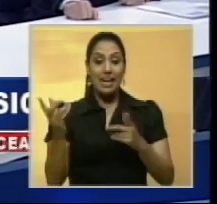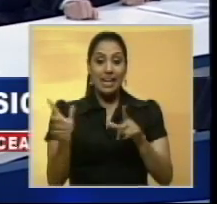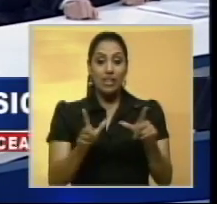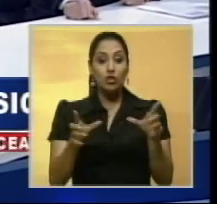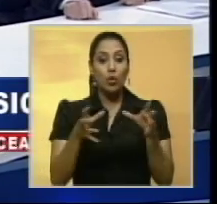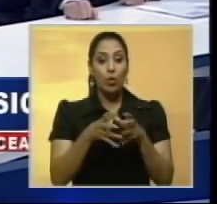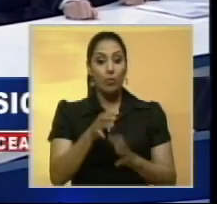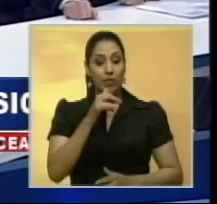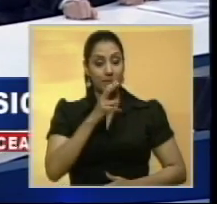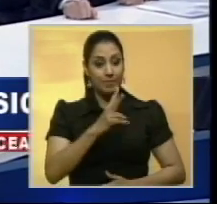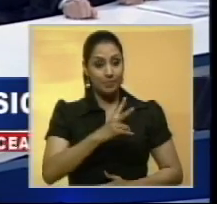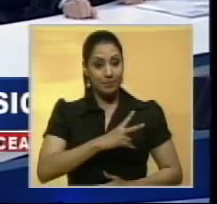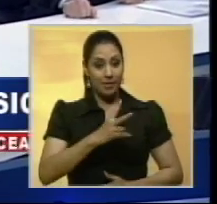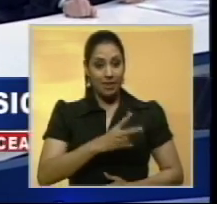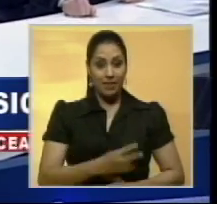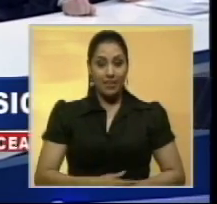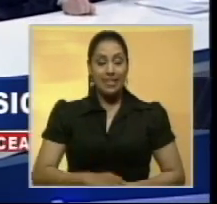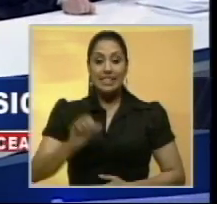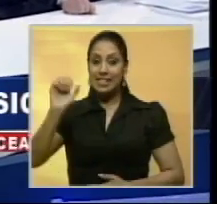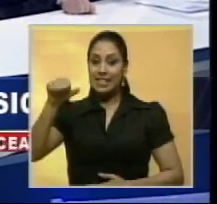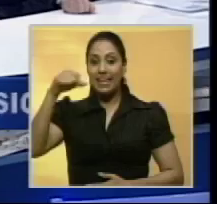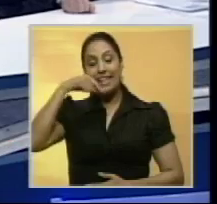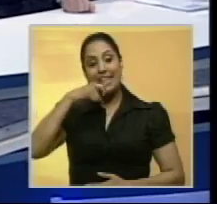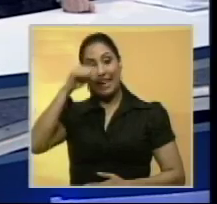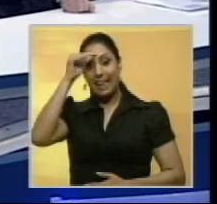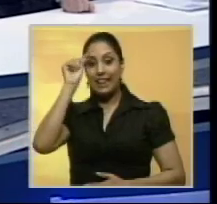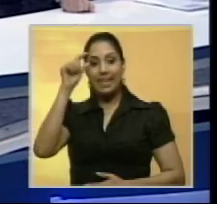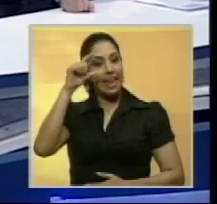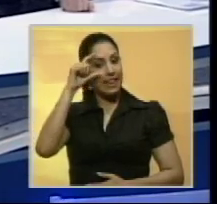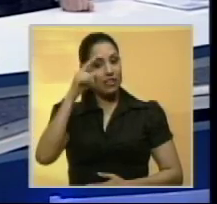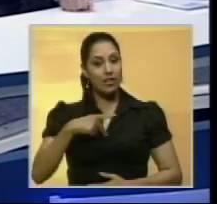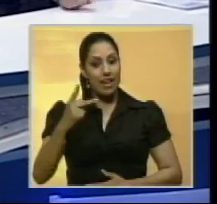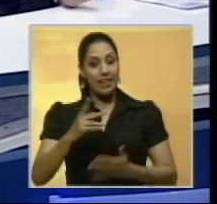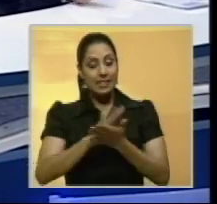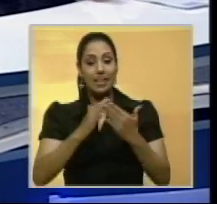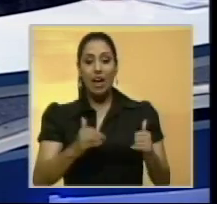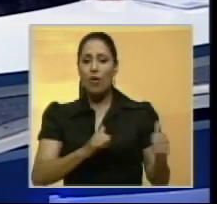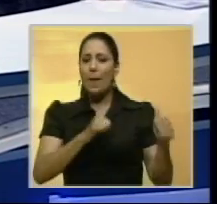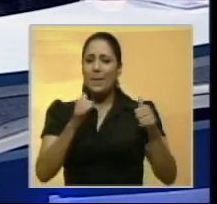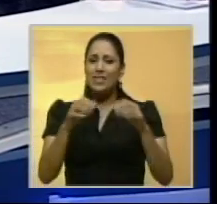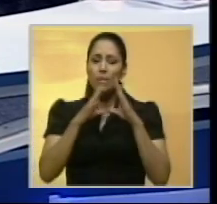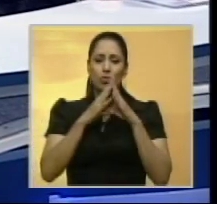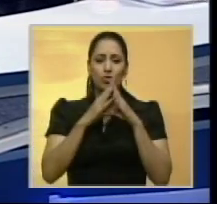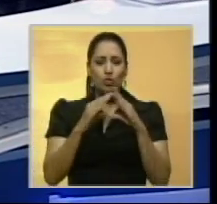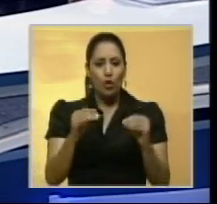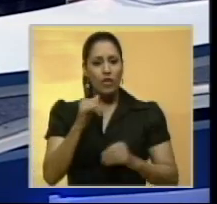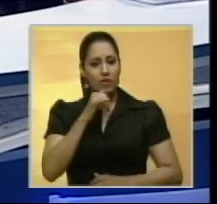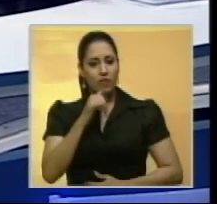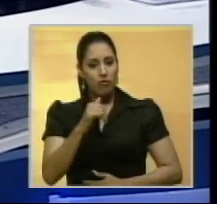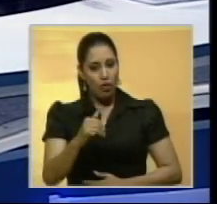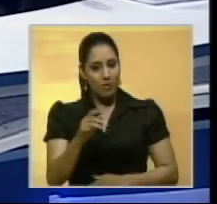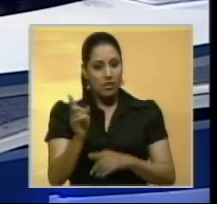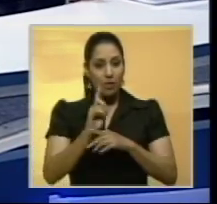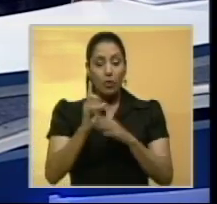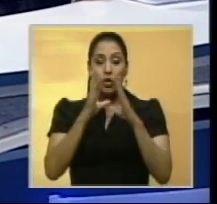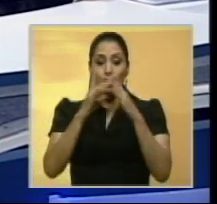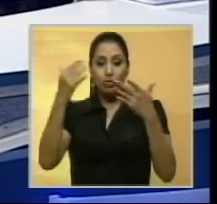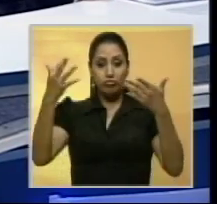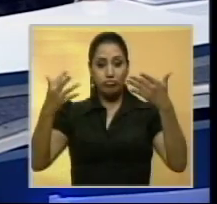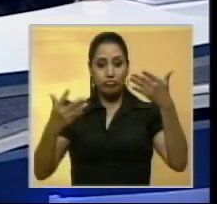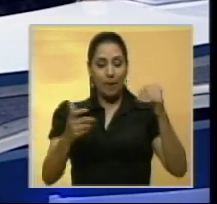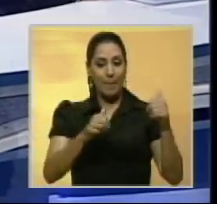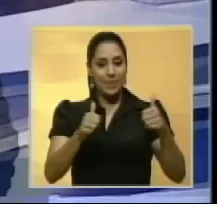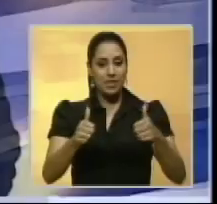en nombre de nuestro equipo. Así es, Sandrina Yepes, quien les habla, Néstor Brito Landa. Vamos a iniciar con las informaciones y todos sus